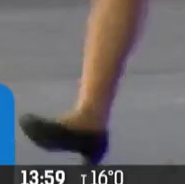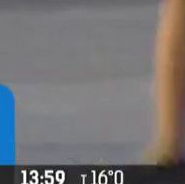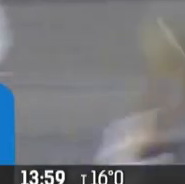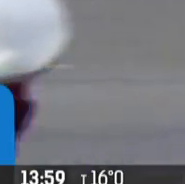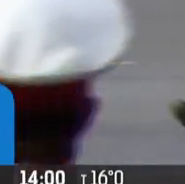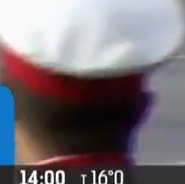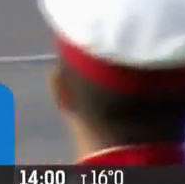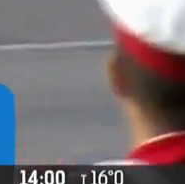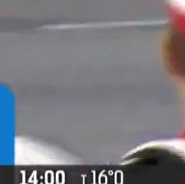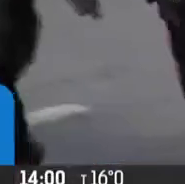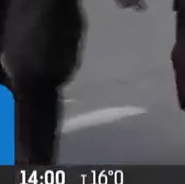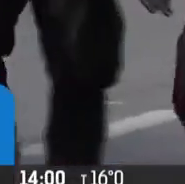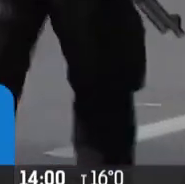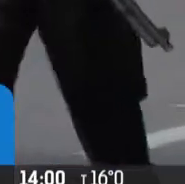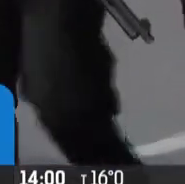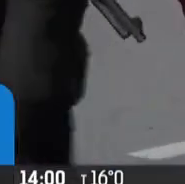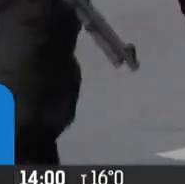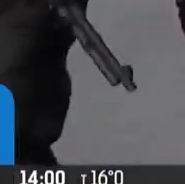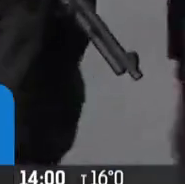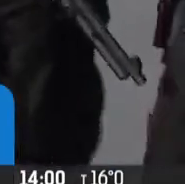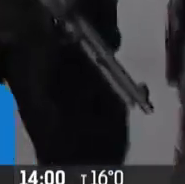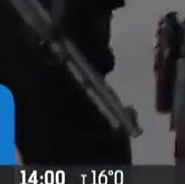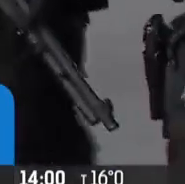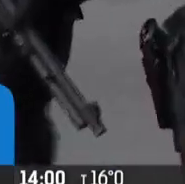entonces era la policía